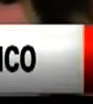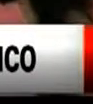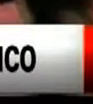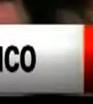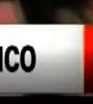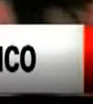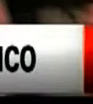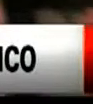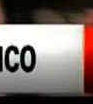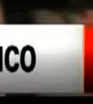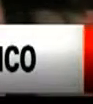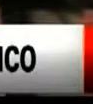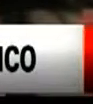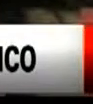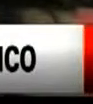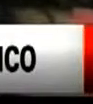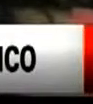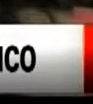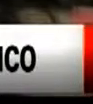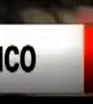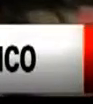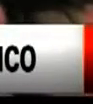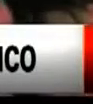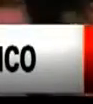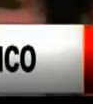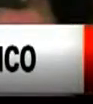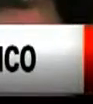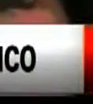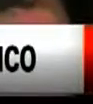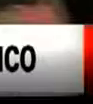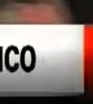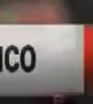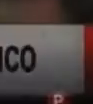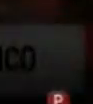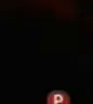la fuga de un químico en la población de Puerto Gelí.